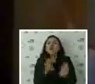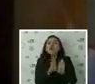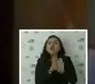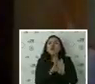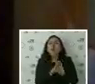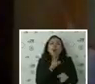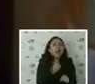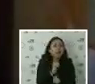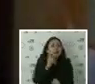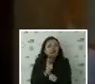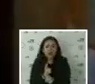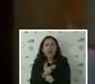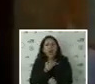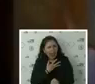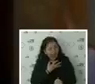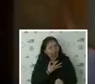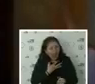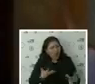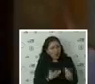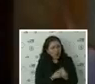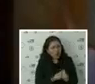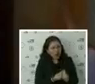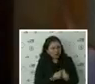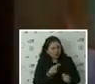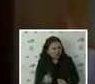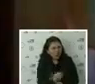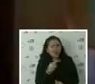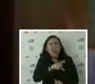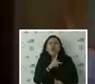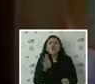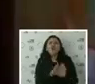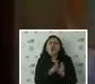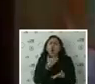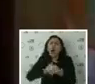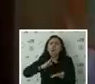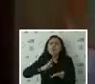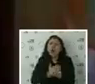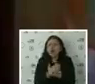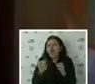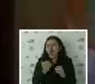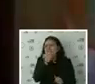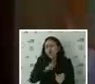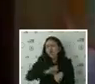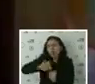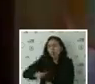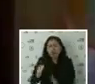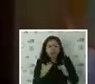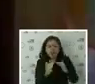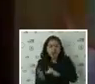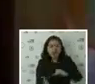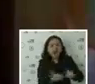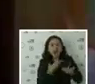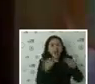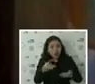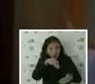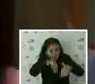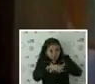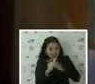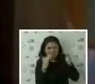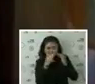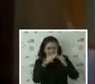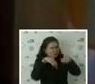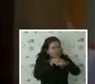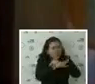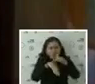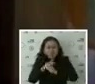estaban ahí, estaba disociado este mundo de la escuela con el mundo de la casa. Hoy podemos entrar a los hogares desde